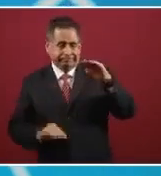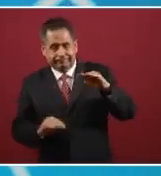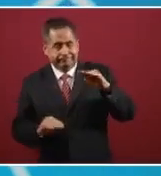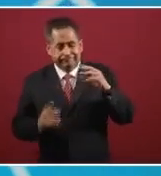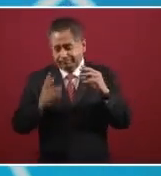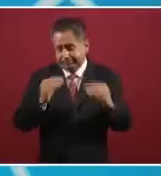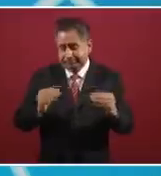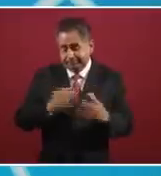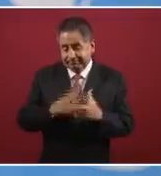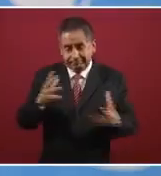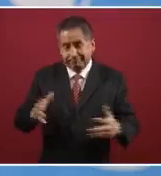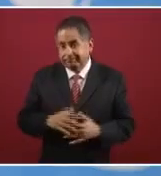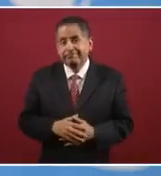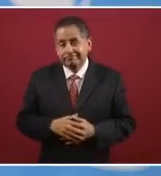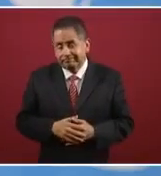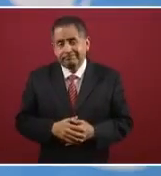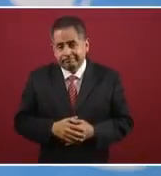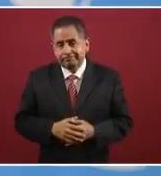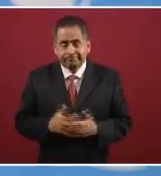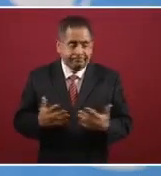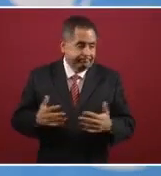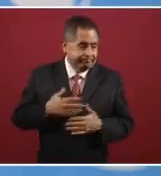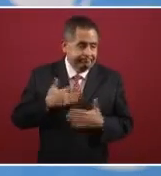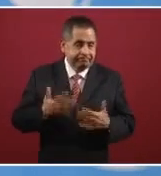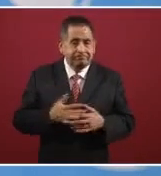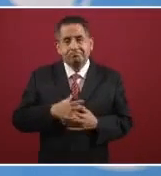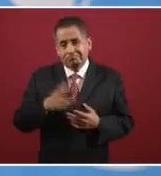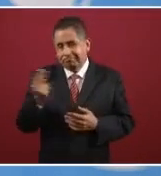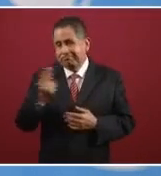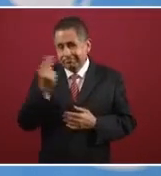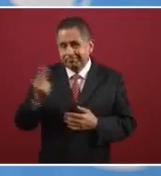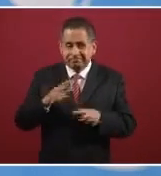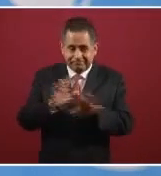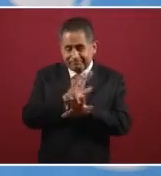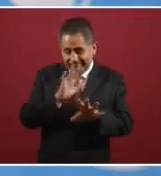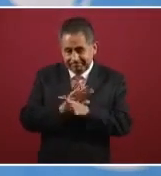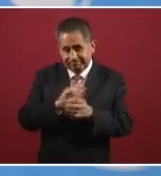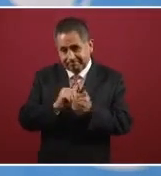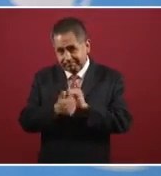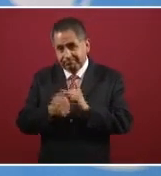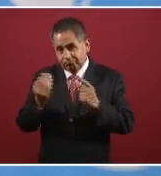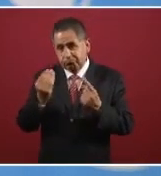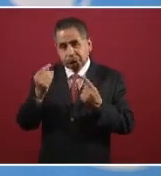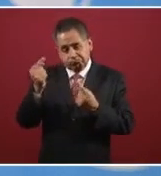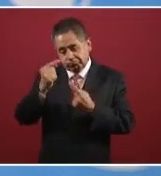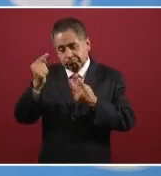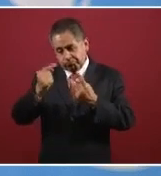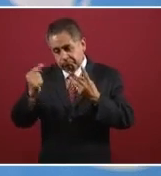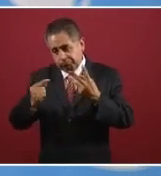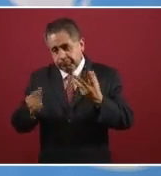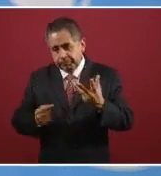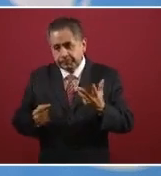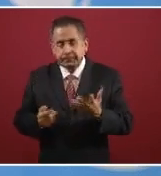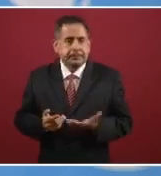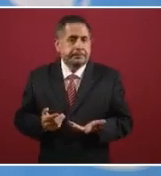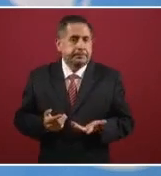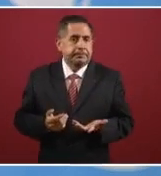de inestabilidad. Entonces, hay muchos retos y realmente en este contexto es